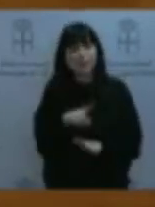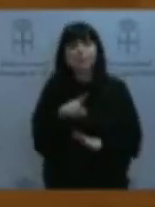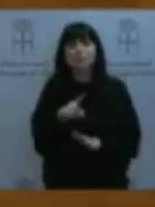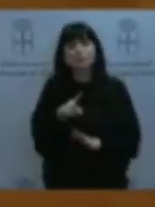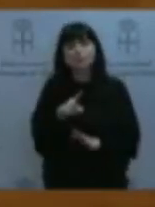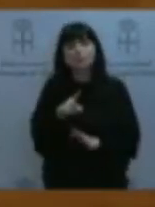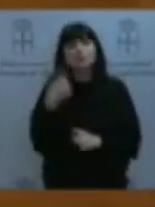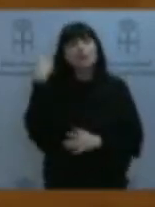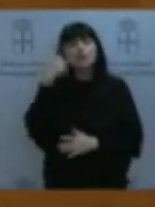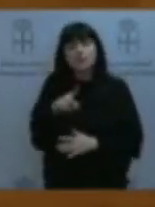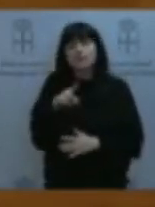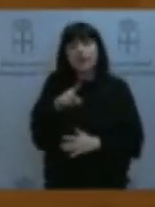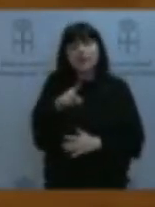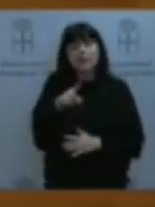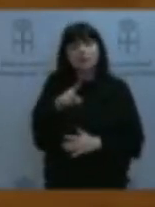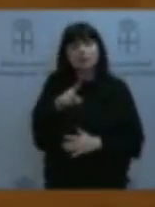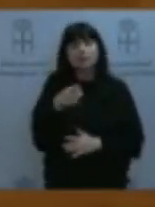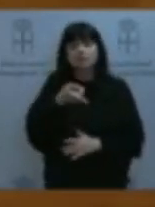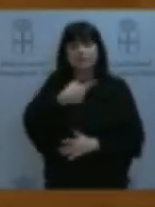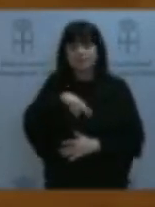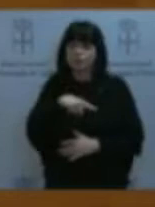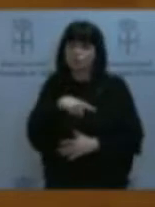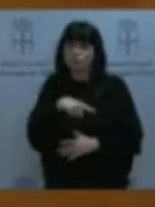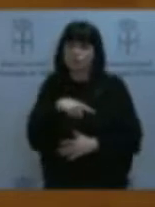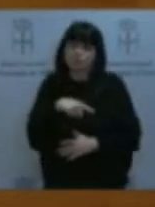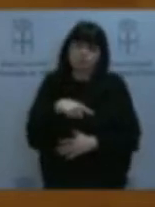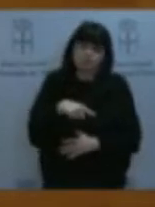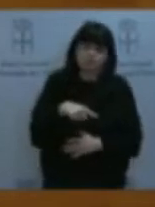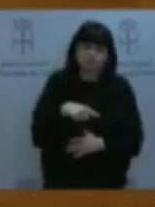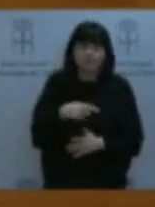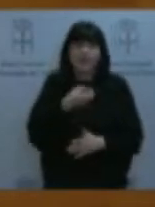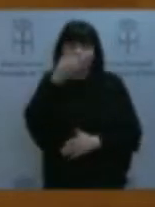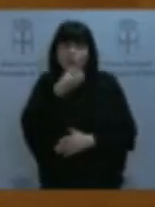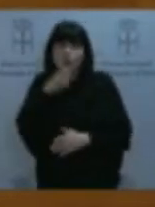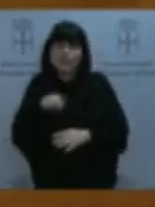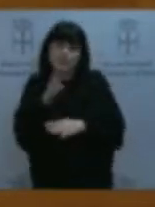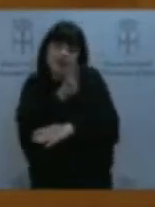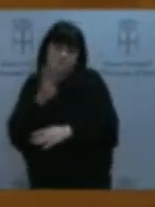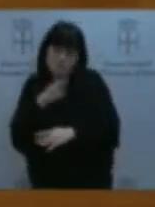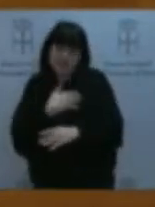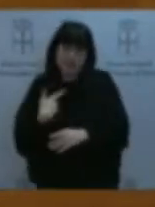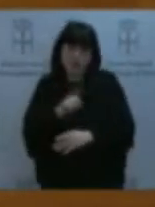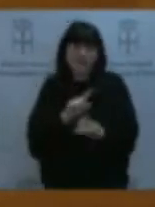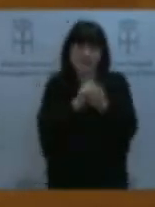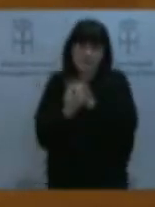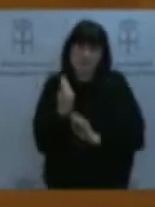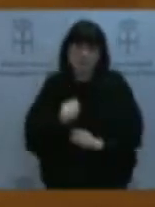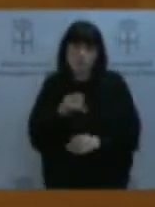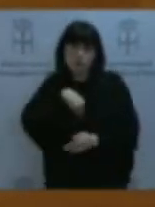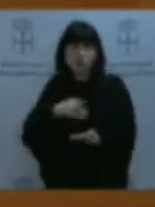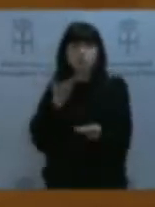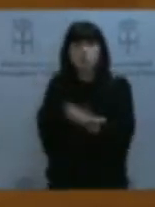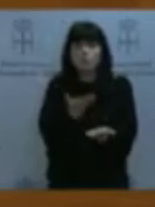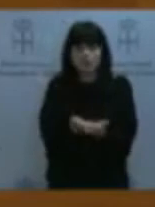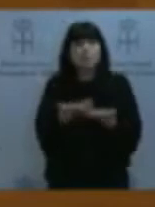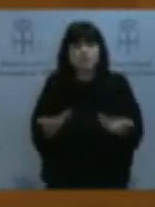con las resistencias del Partido Socialista y Partido Popular ante medidas que, como esta que hoy traemos aquí, dan más poder a la ciudadanía. Pero, señorías,